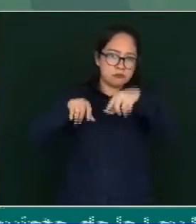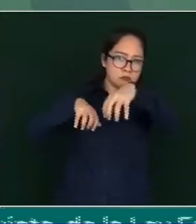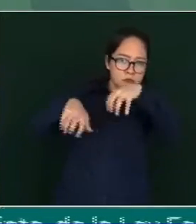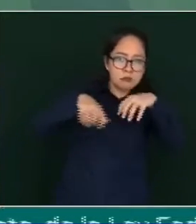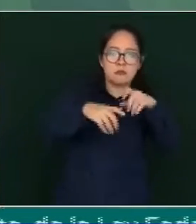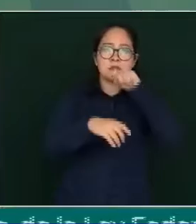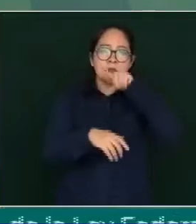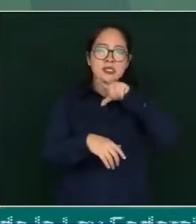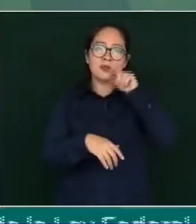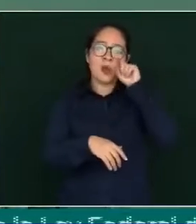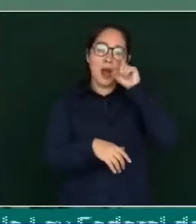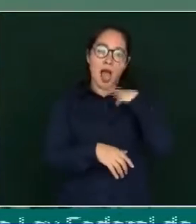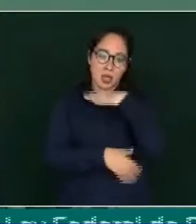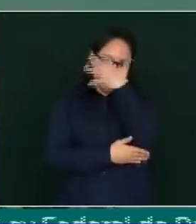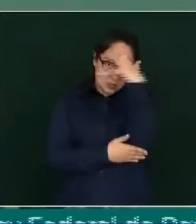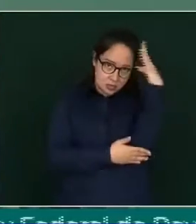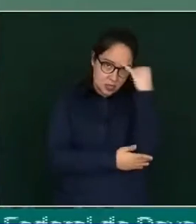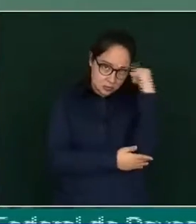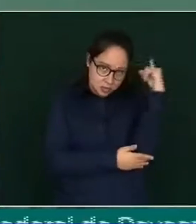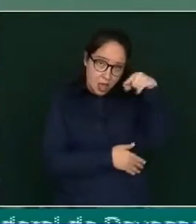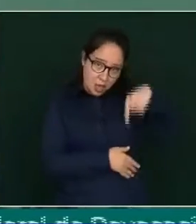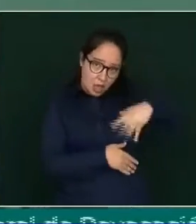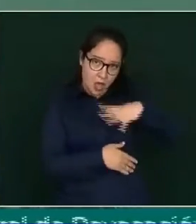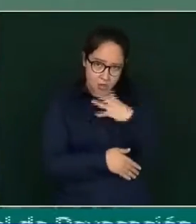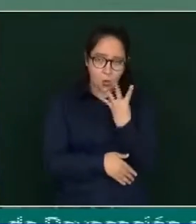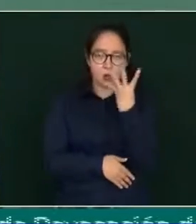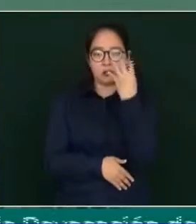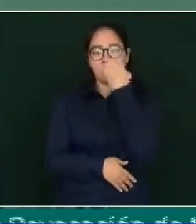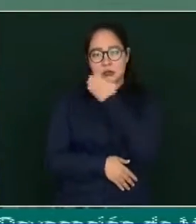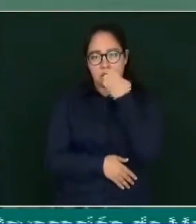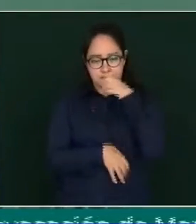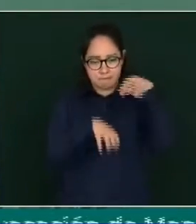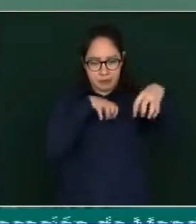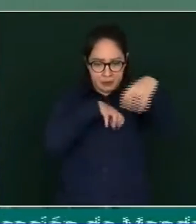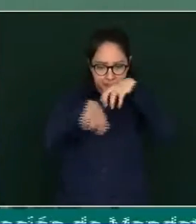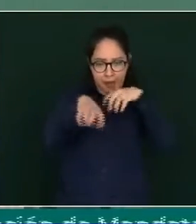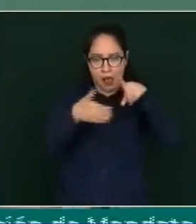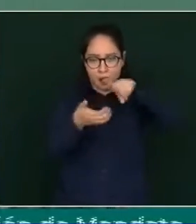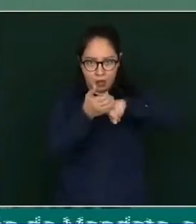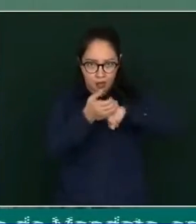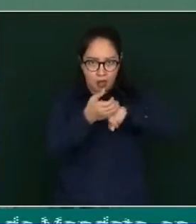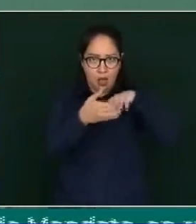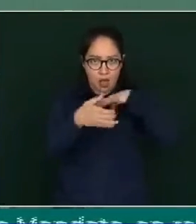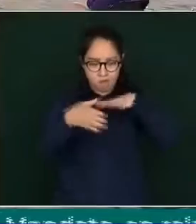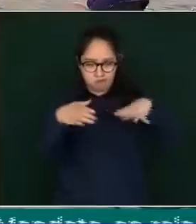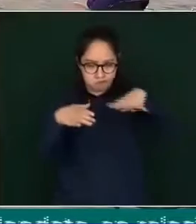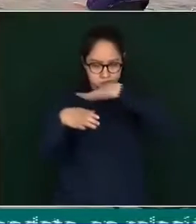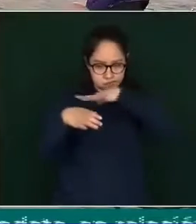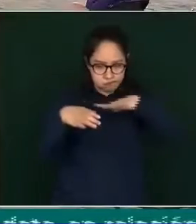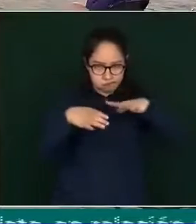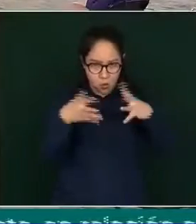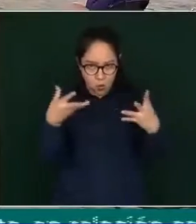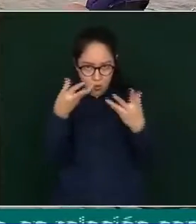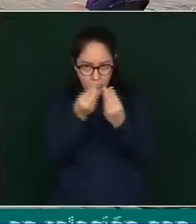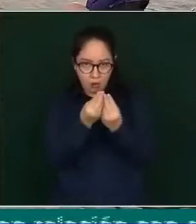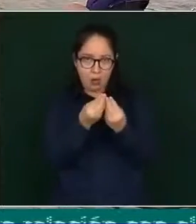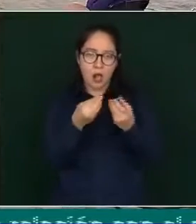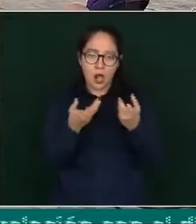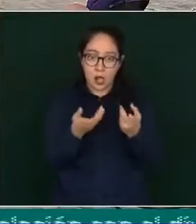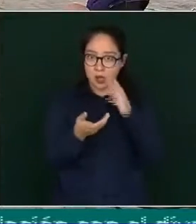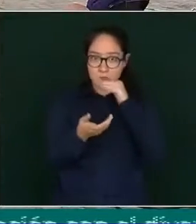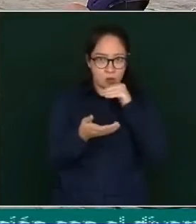también el kinder. Son 4 escuelas que se integran en una sola área, sin posibilidad